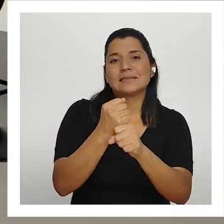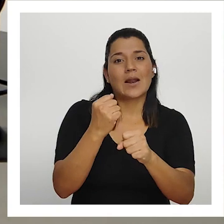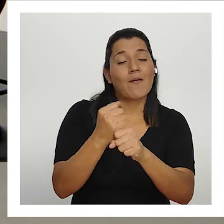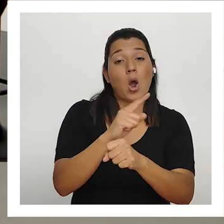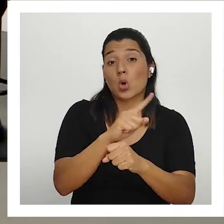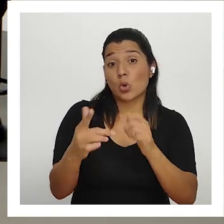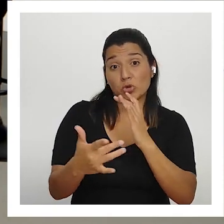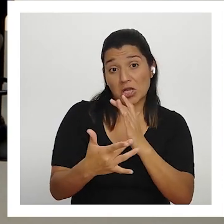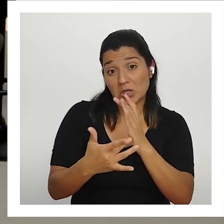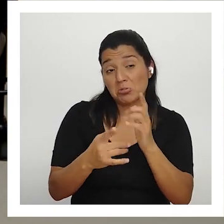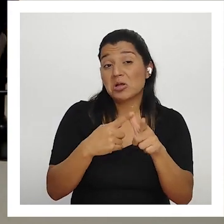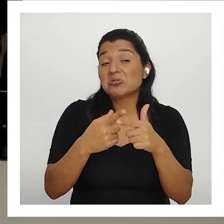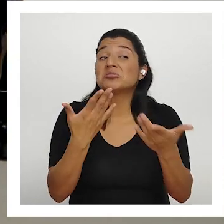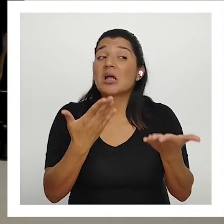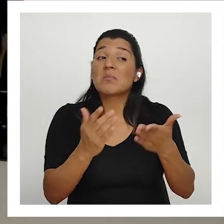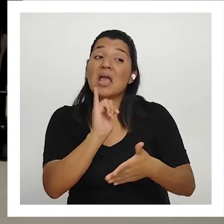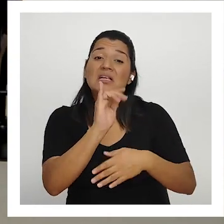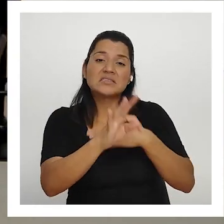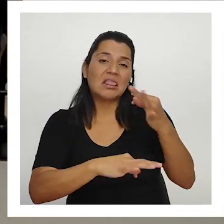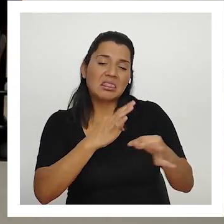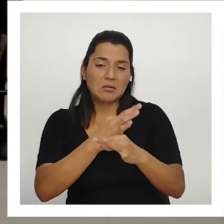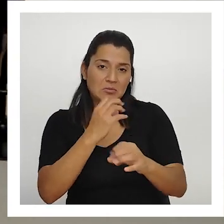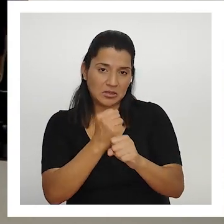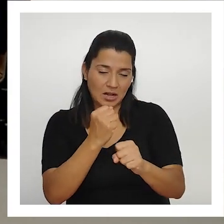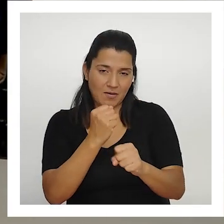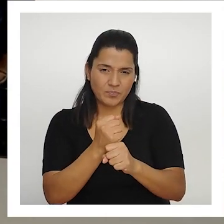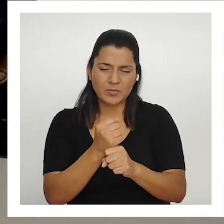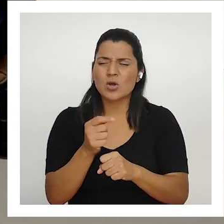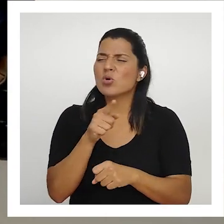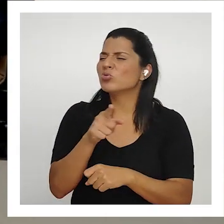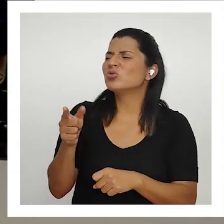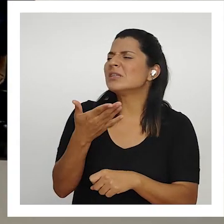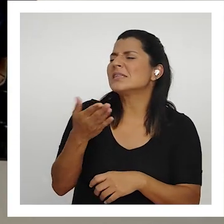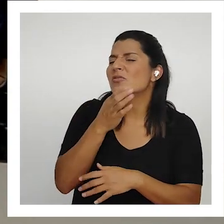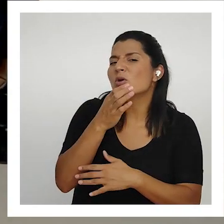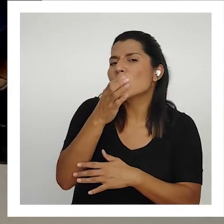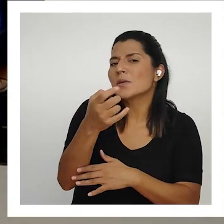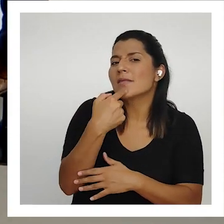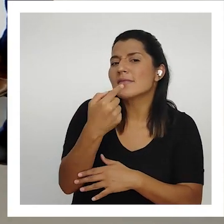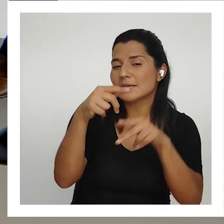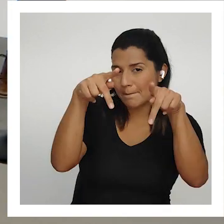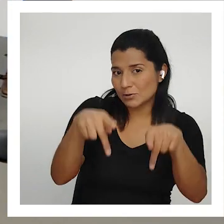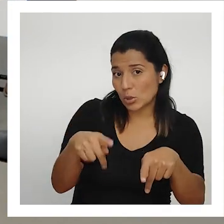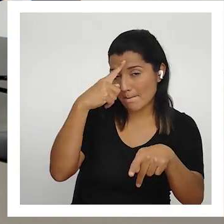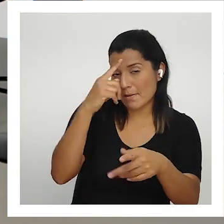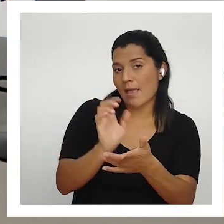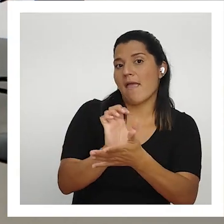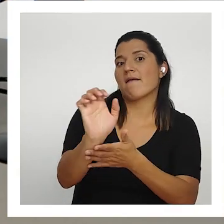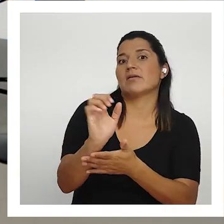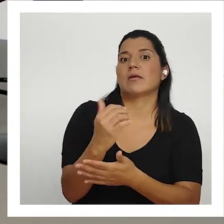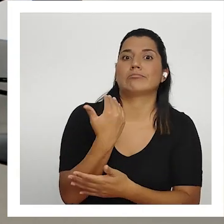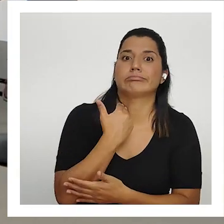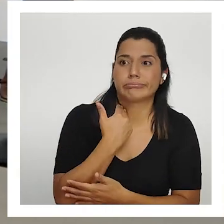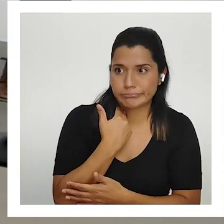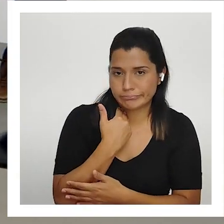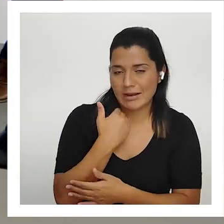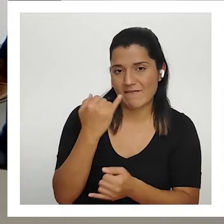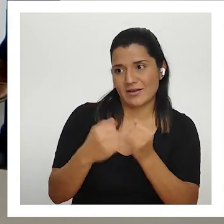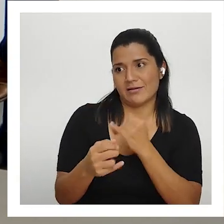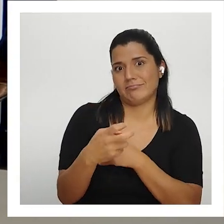esto, de la necesidad de las personas, es probable que estén haciendo ofrecimientos de cualquier tipo de trabajo, tal vez de trabajo